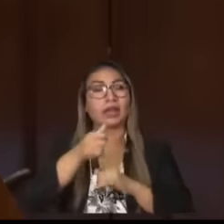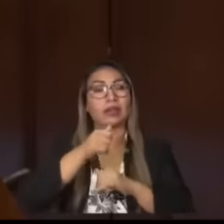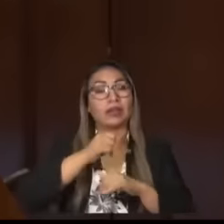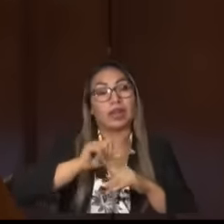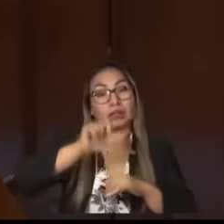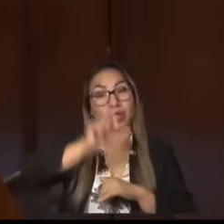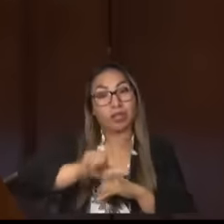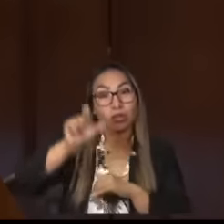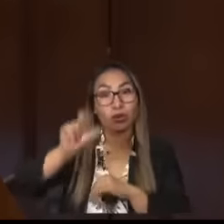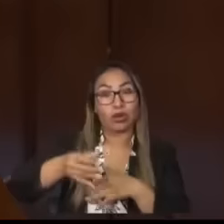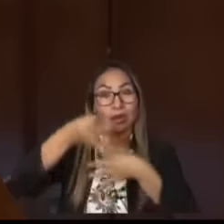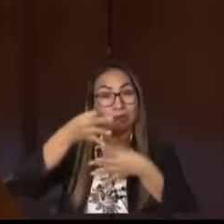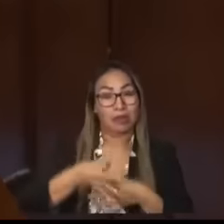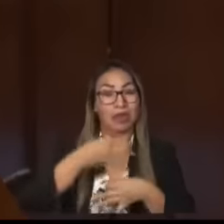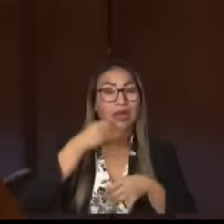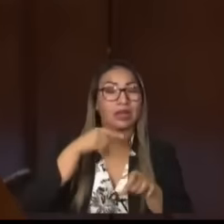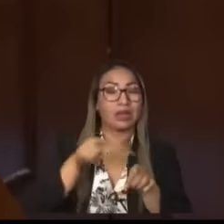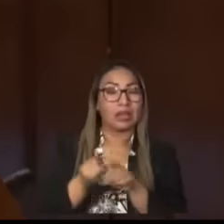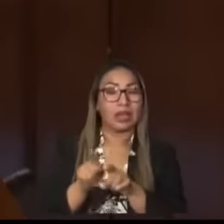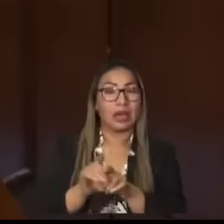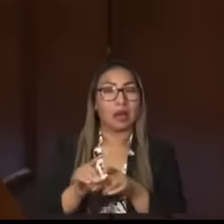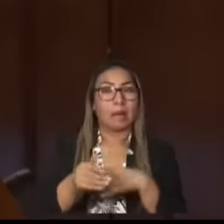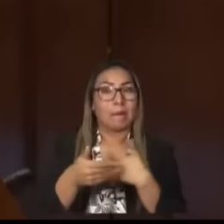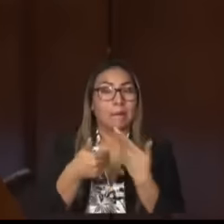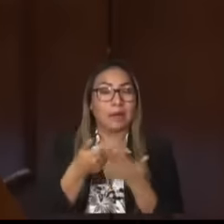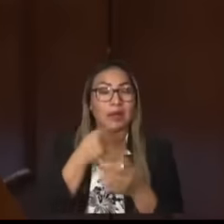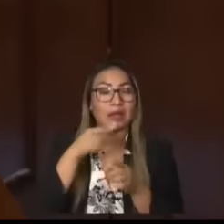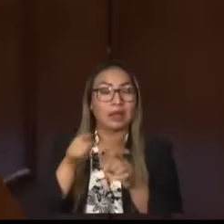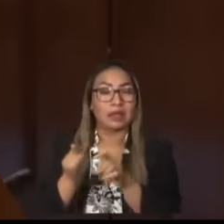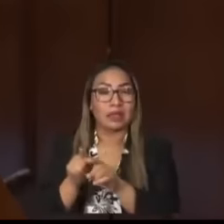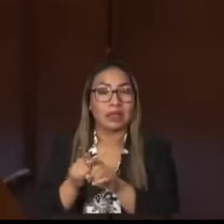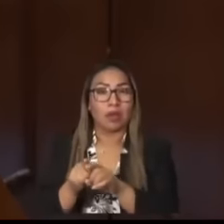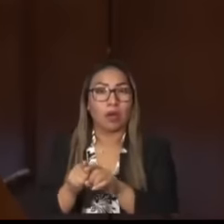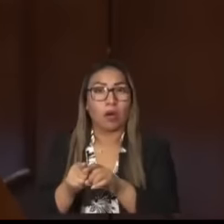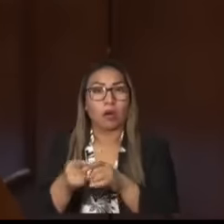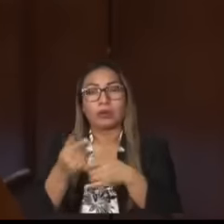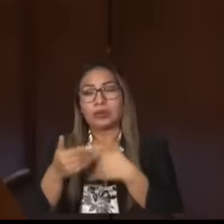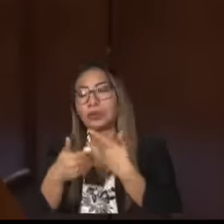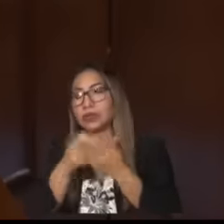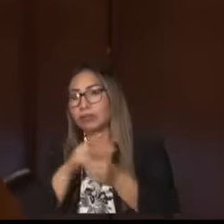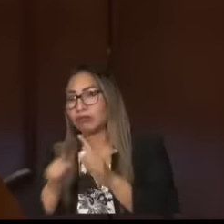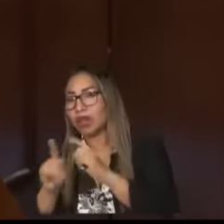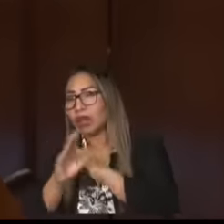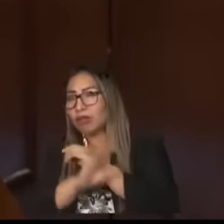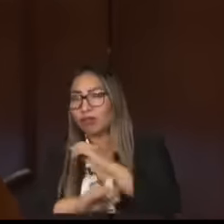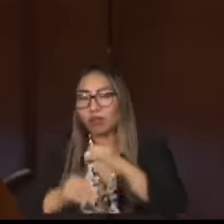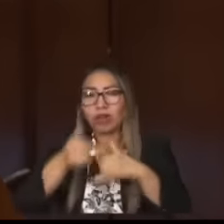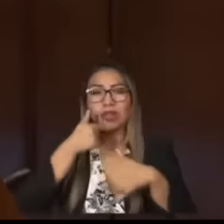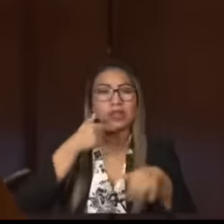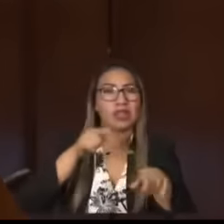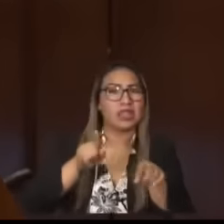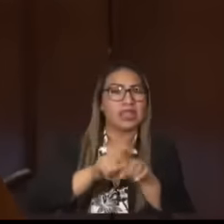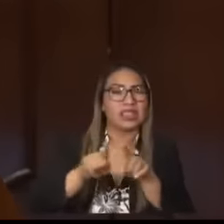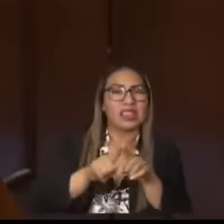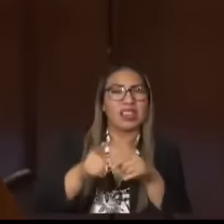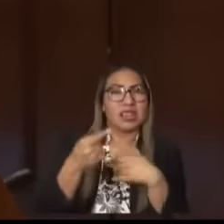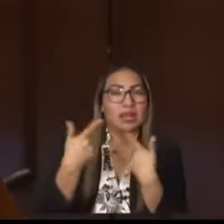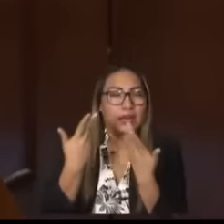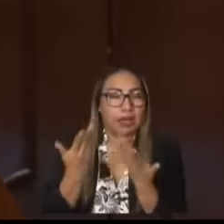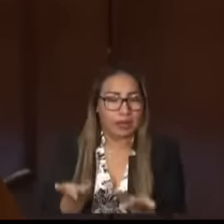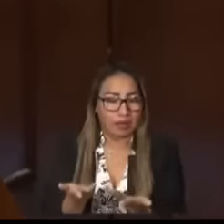cómplice de los directores que han pasado por ahí y que no han hecho absolutamente